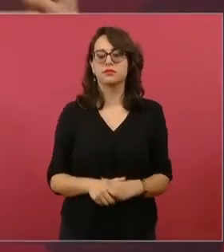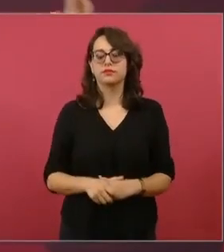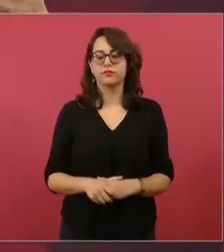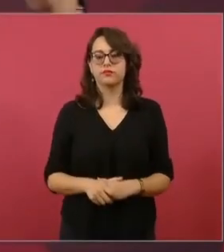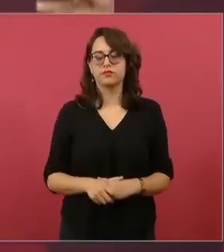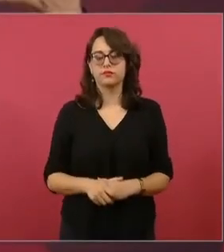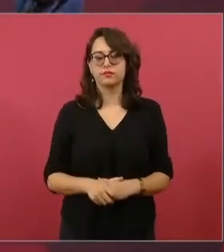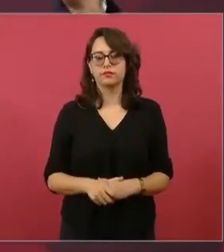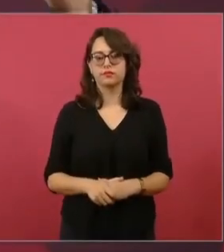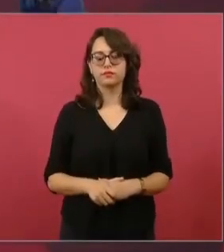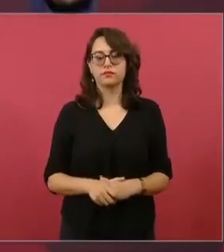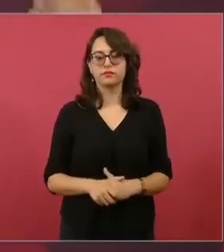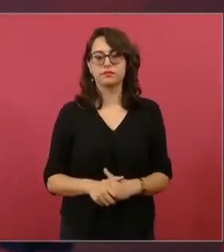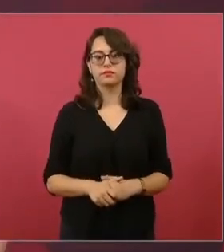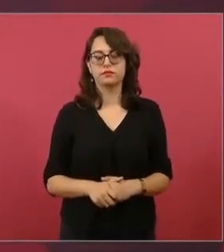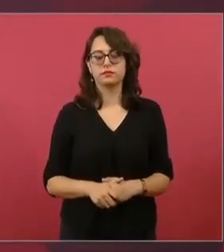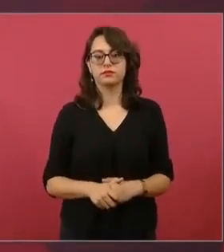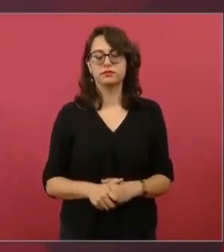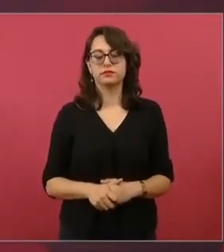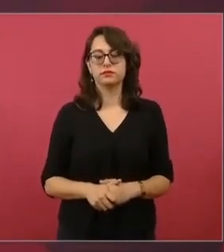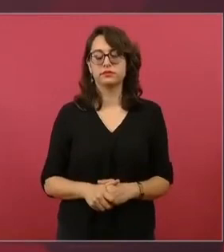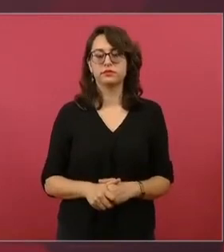Y vamos a buscar